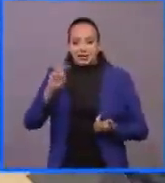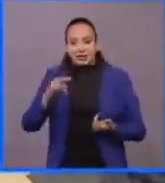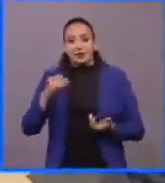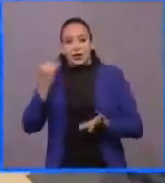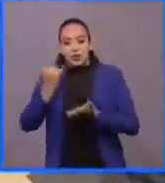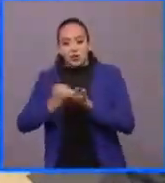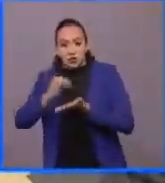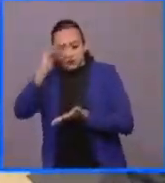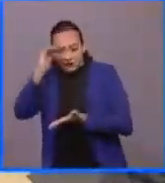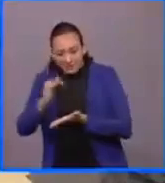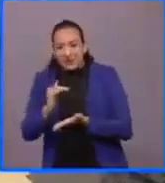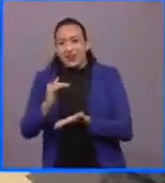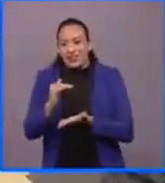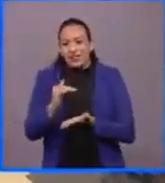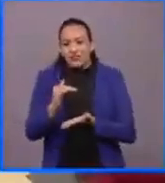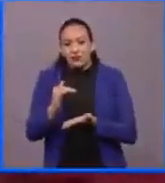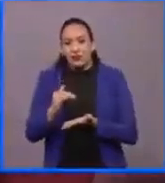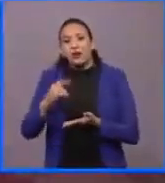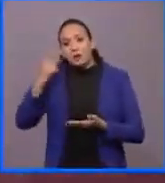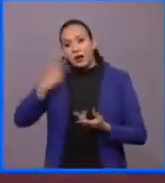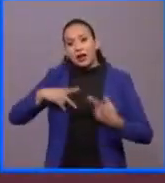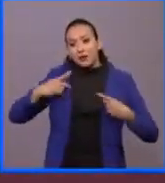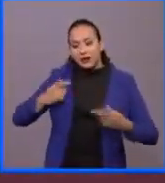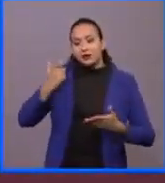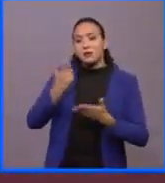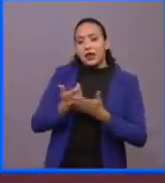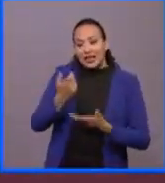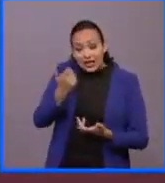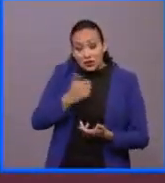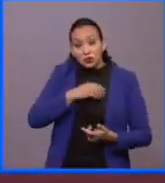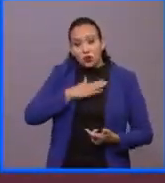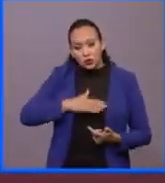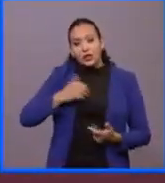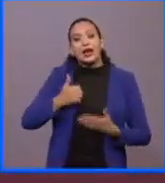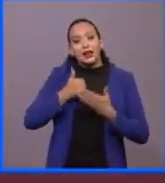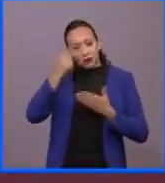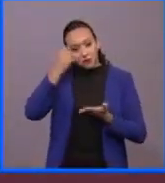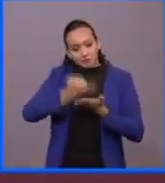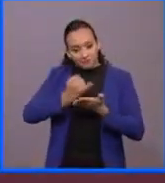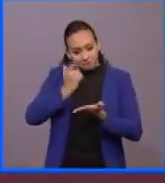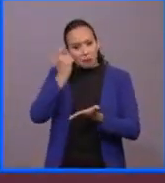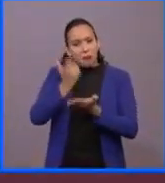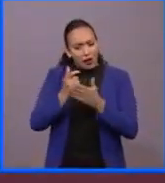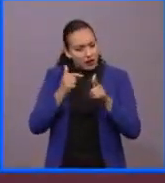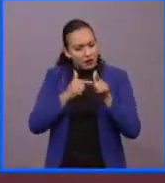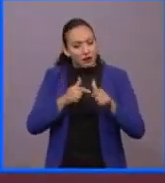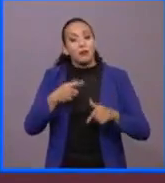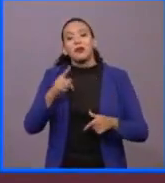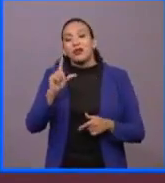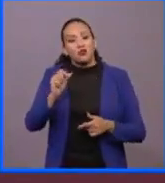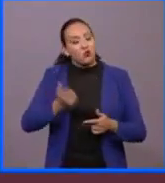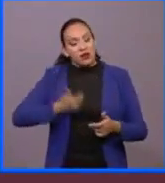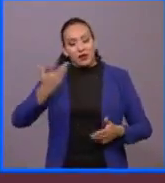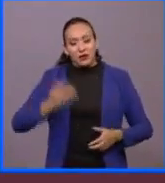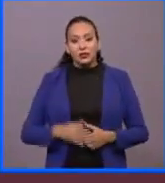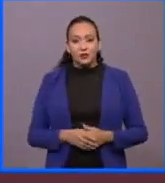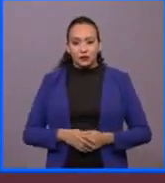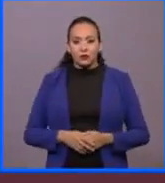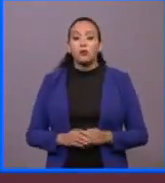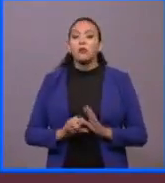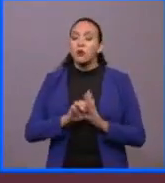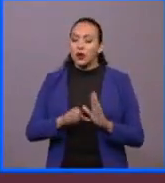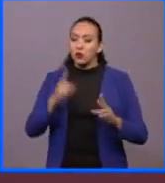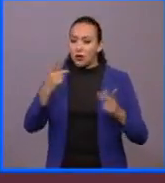bajar la tasa a fin de que sea un monto justo y a la vez permita la recaudación. No gravar a quien no tenga